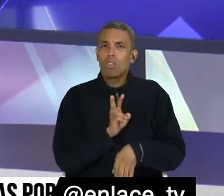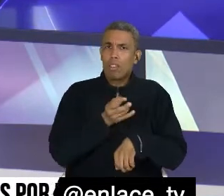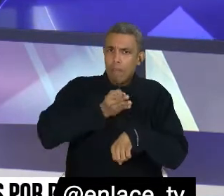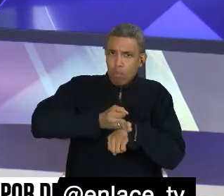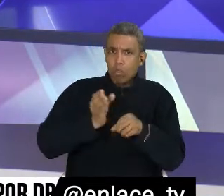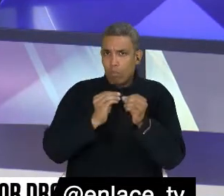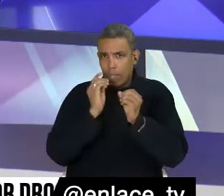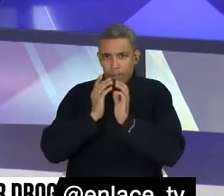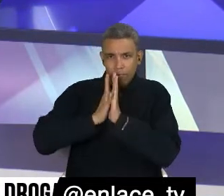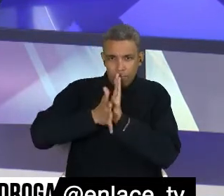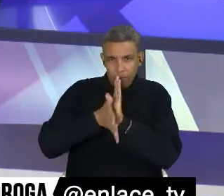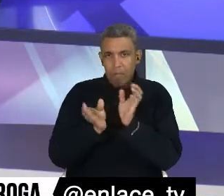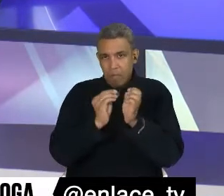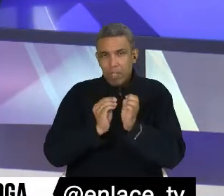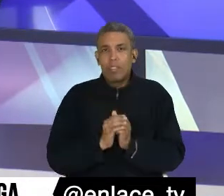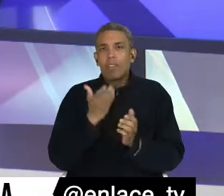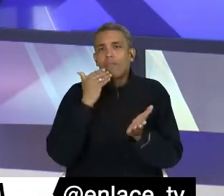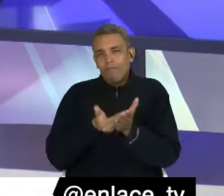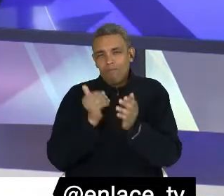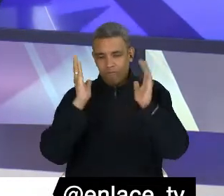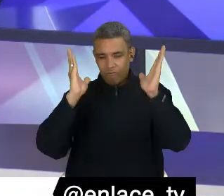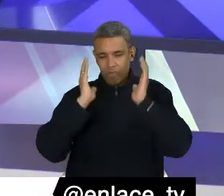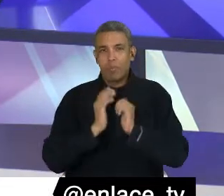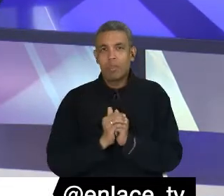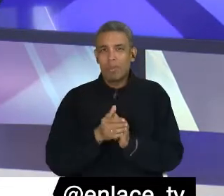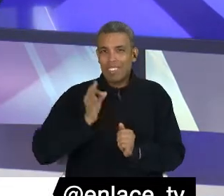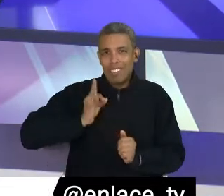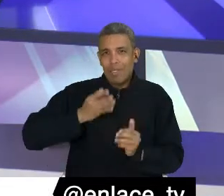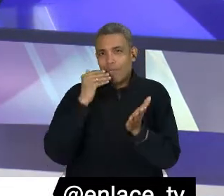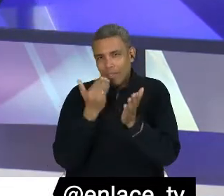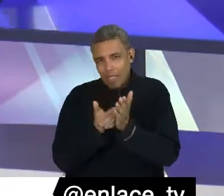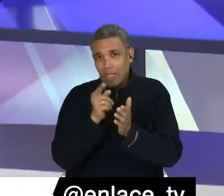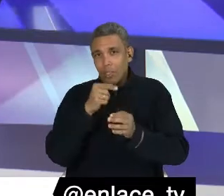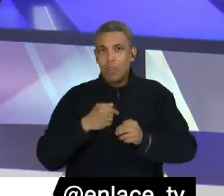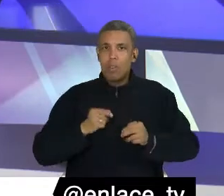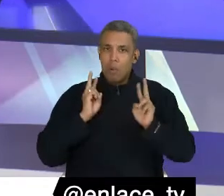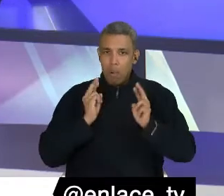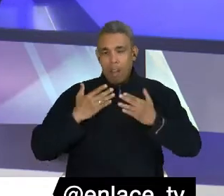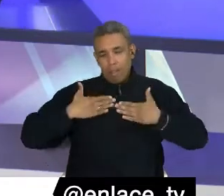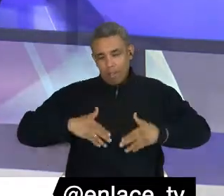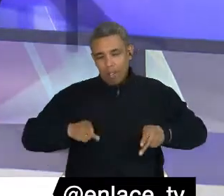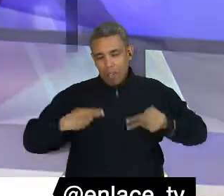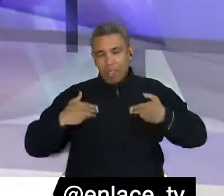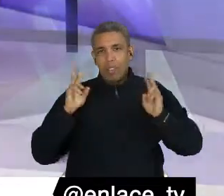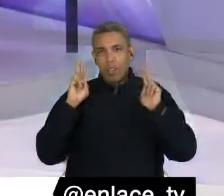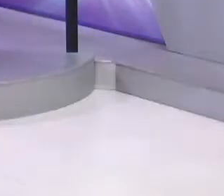pasa en la ciudad y región. Gracias por la compañía como siempre y que tengan todos una feliz noche.